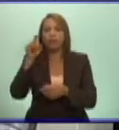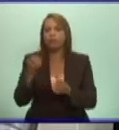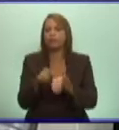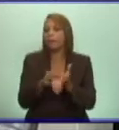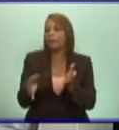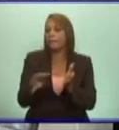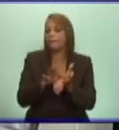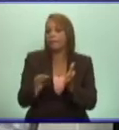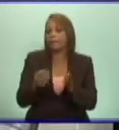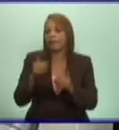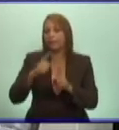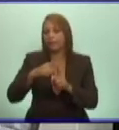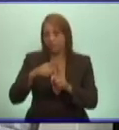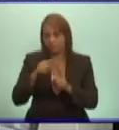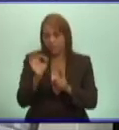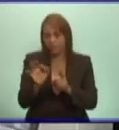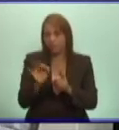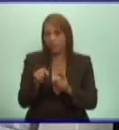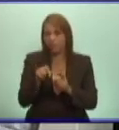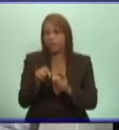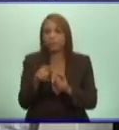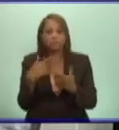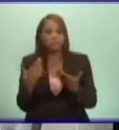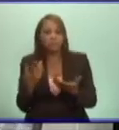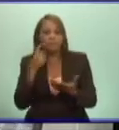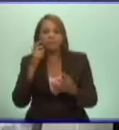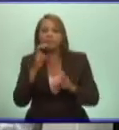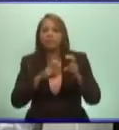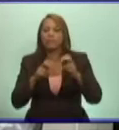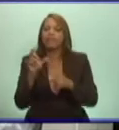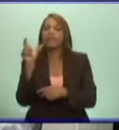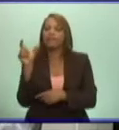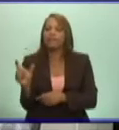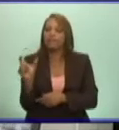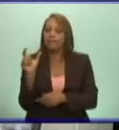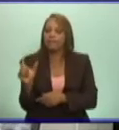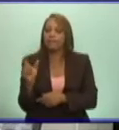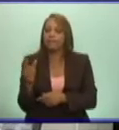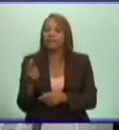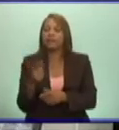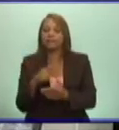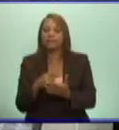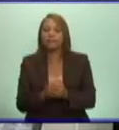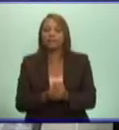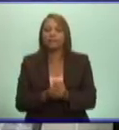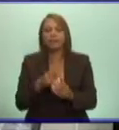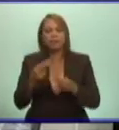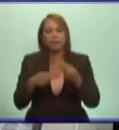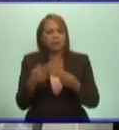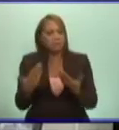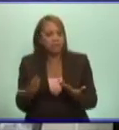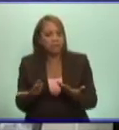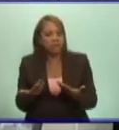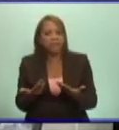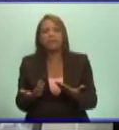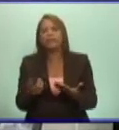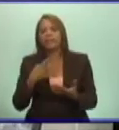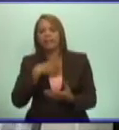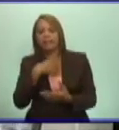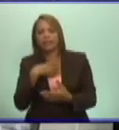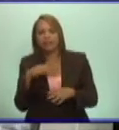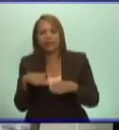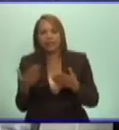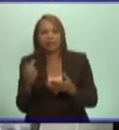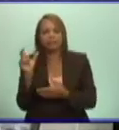libro de texto El Mundo en que Vivimos, sí aparecen cuáles son las efemérides de cada grado. ¿Qué hay que hacer con las efemérides? Referir qué trata cada una de